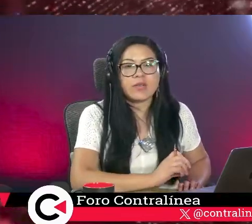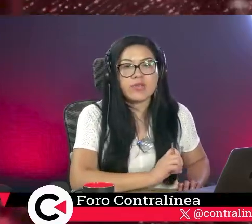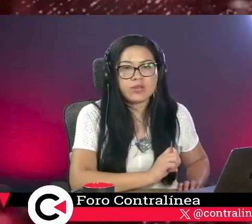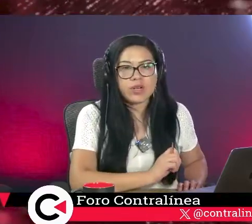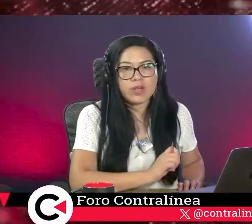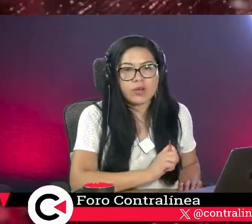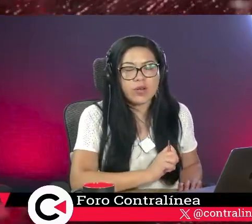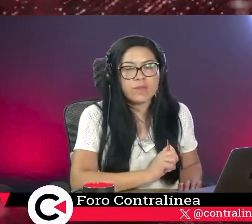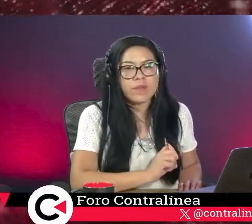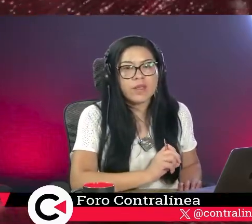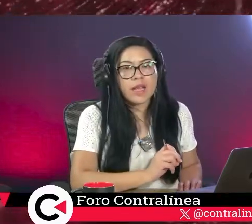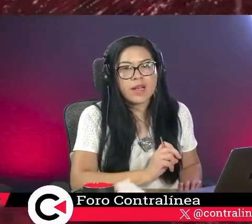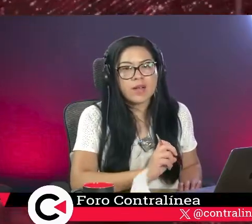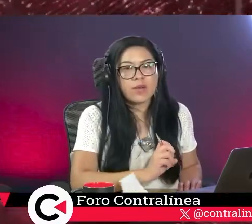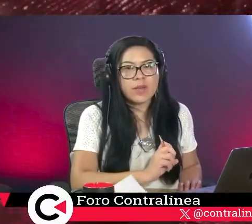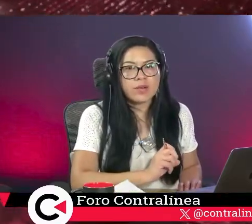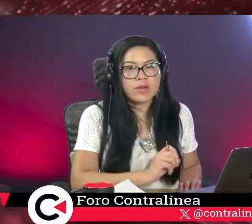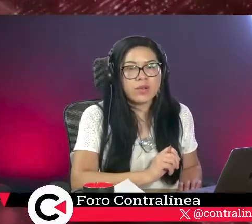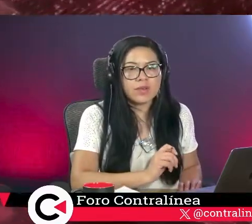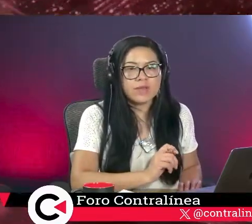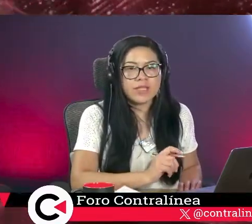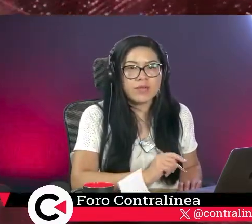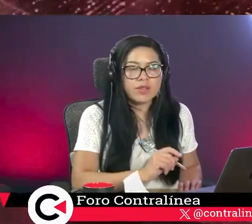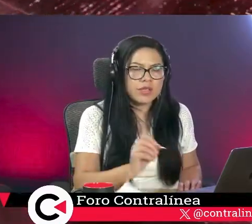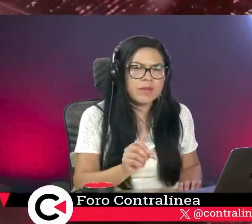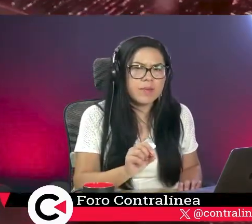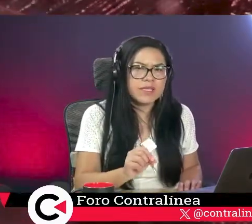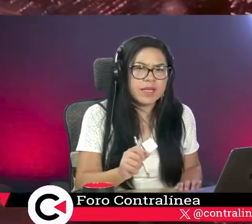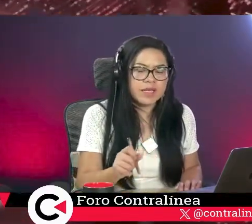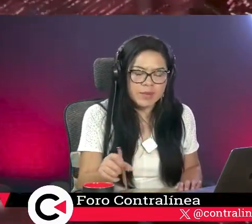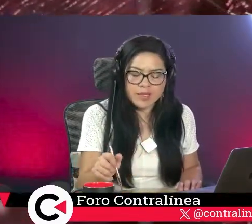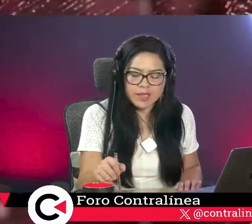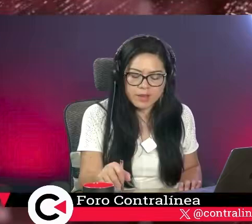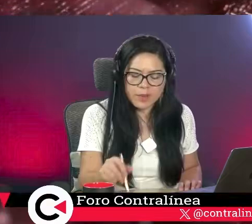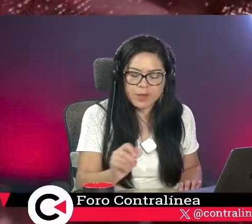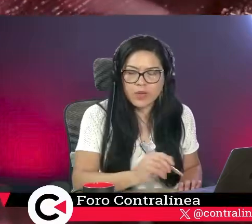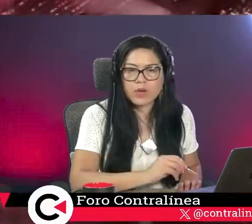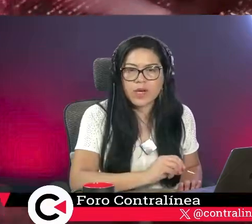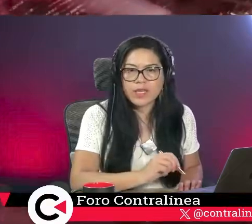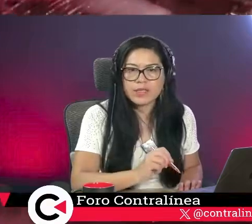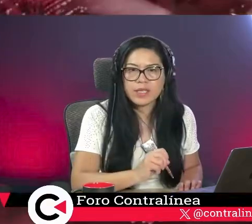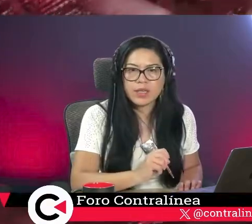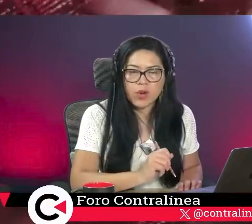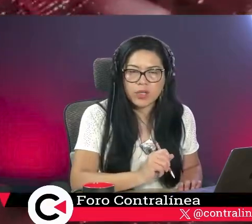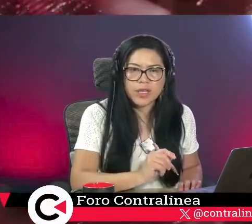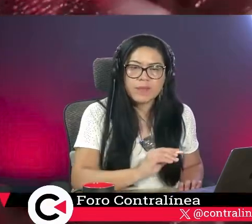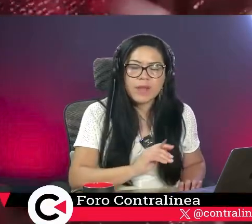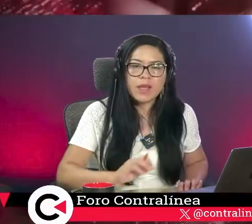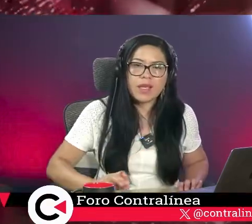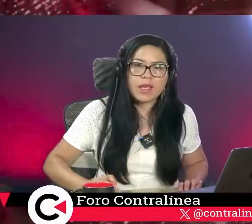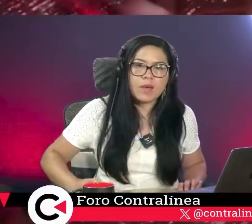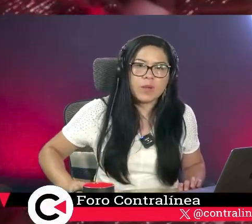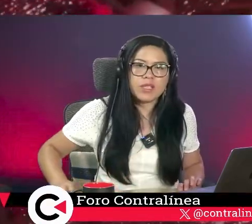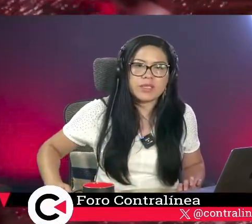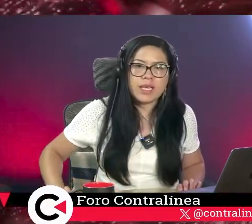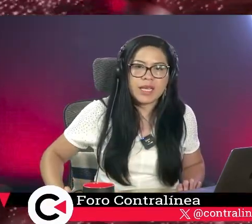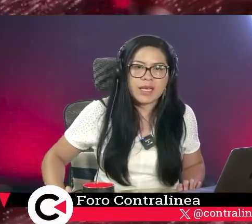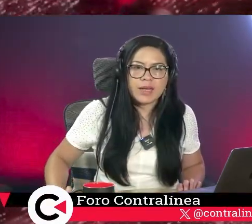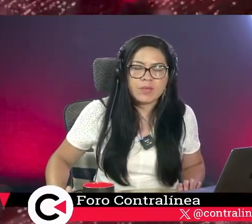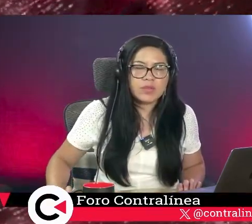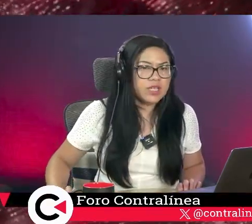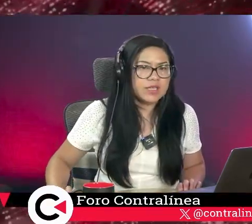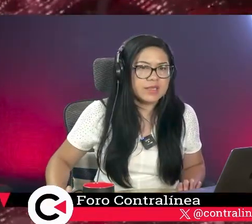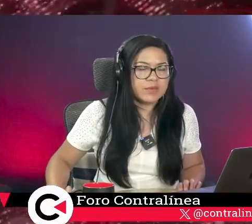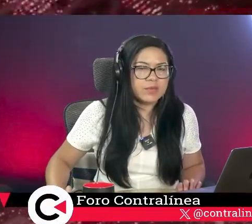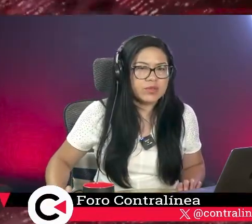quien incluso recordó al gobierno de Vicente Fox. Nada más advertir previo a este corte, pues